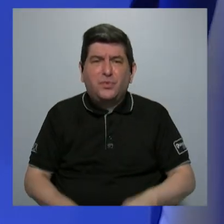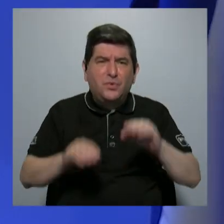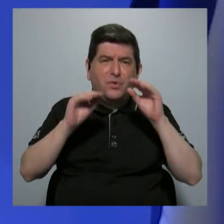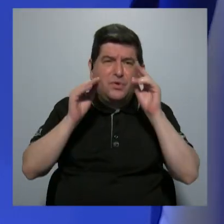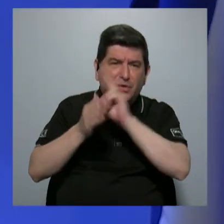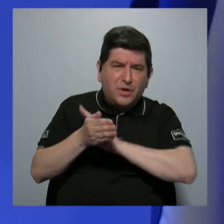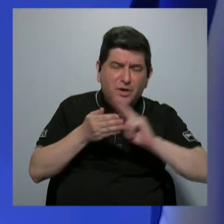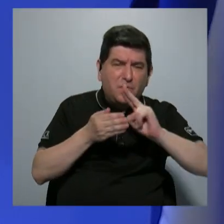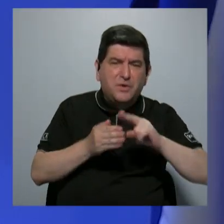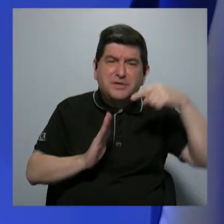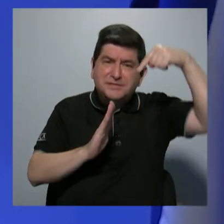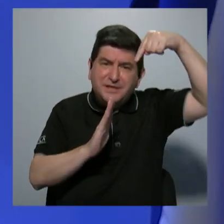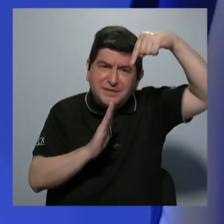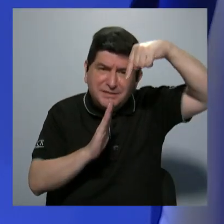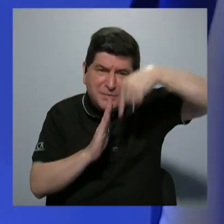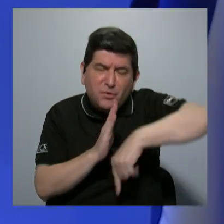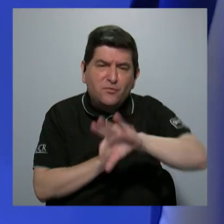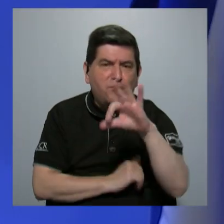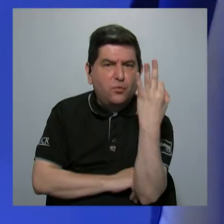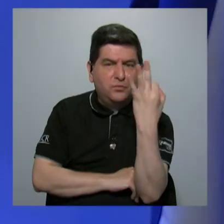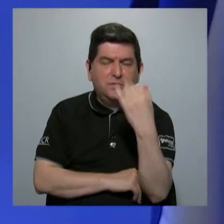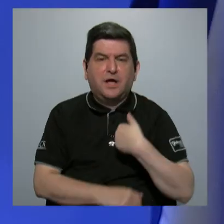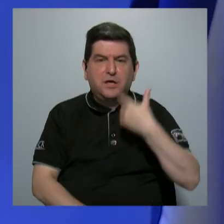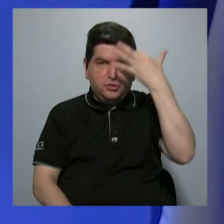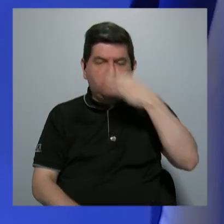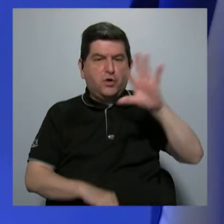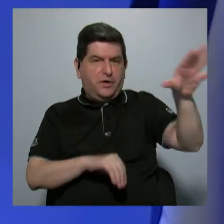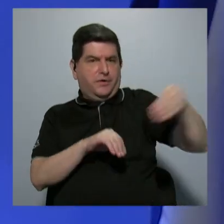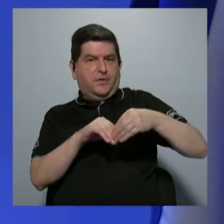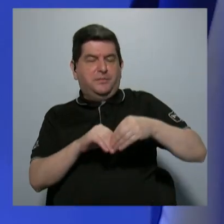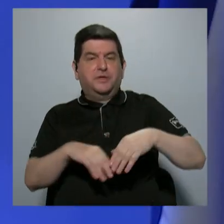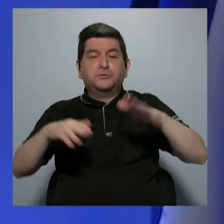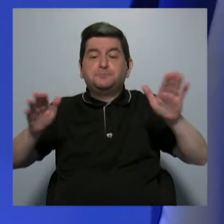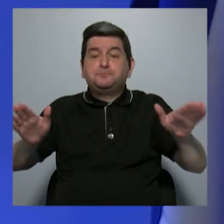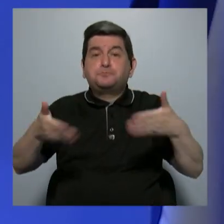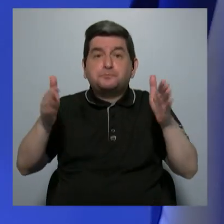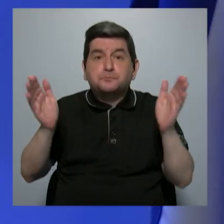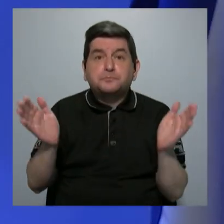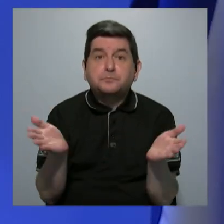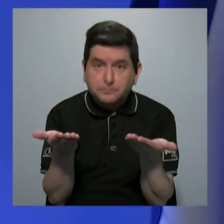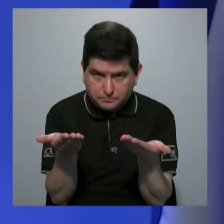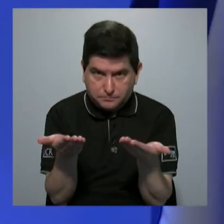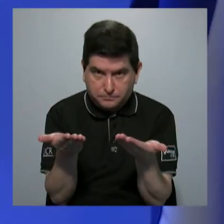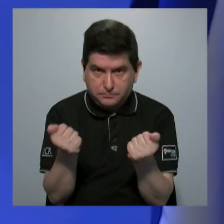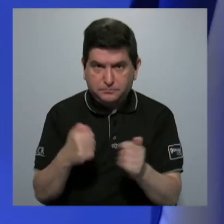profundo. Y por otro lado, me parece que hay que promover